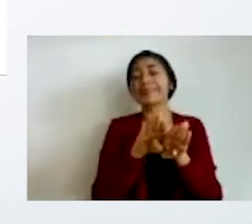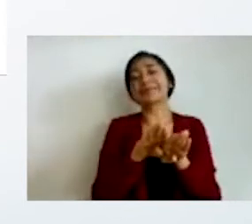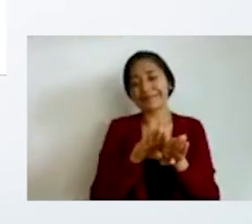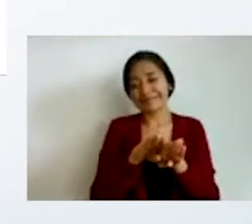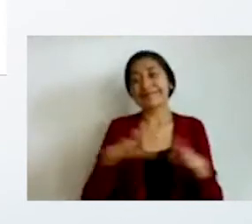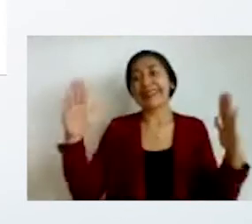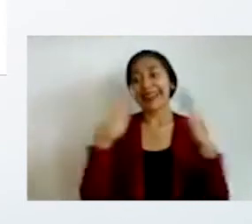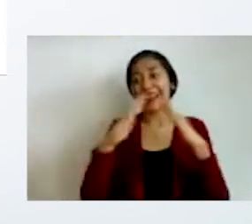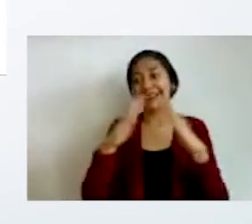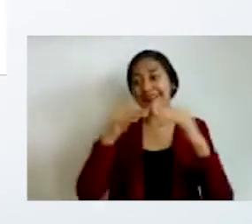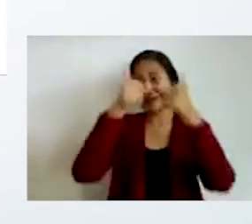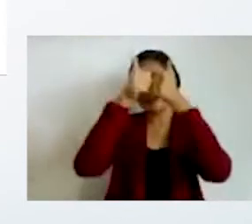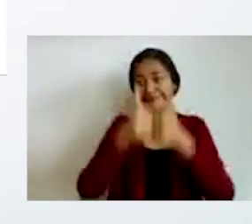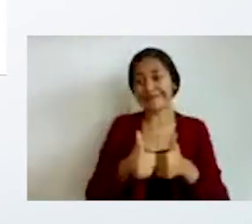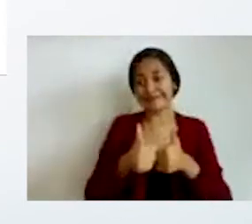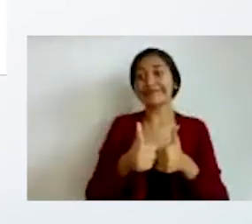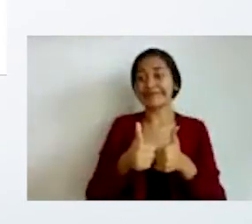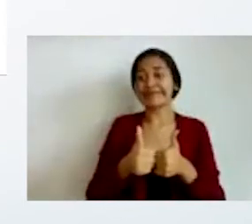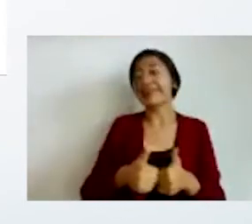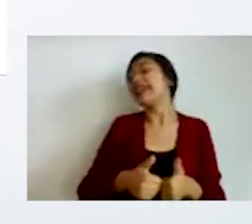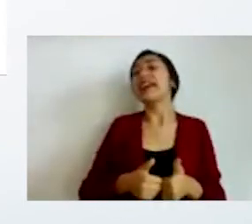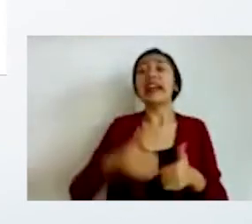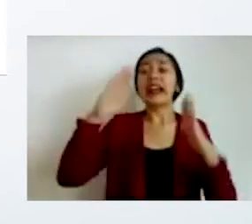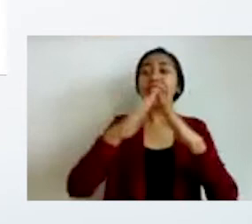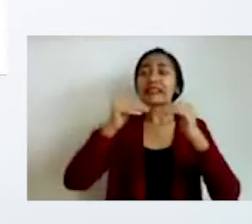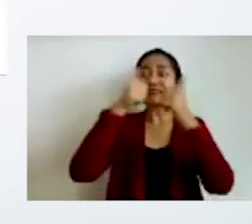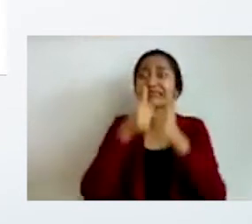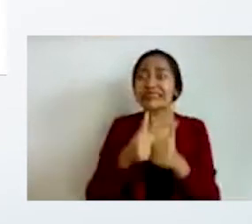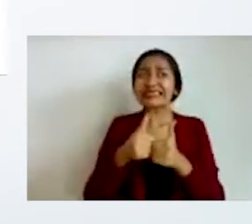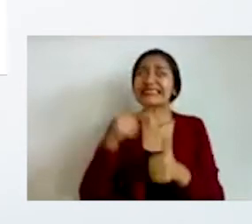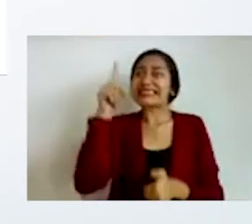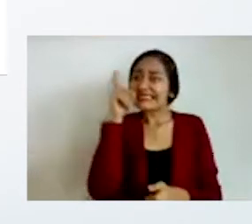idea de la cuarentena es que se pueda